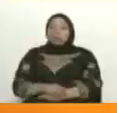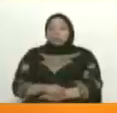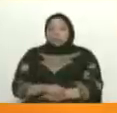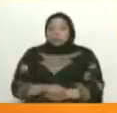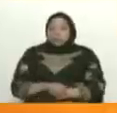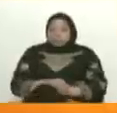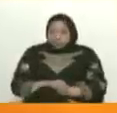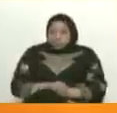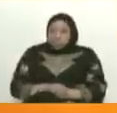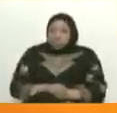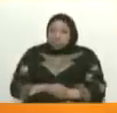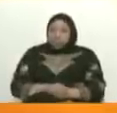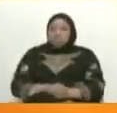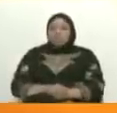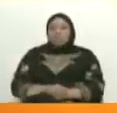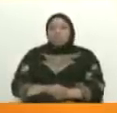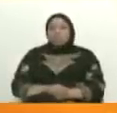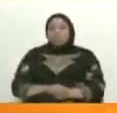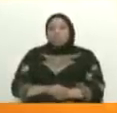si revisamos